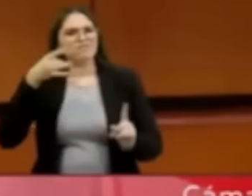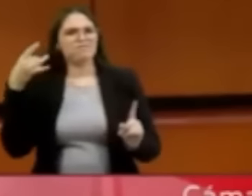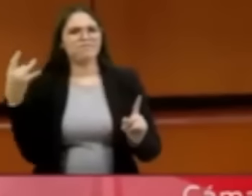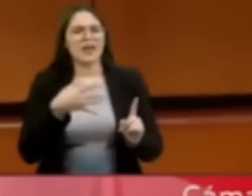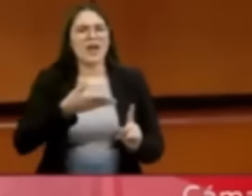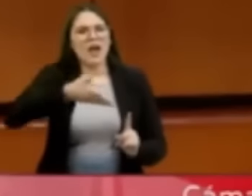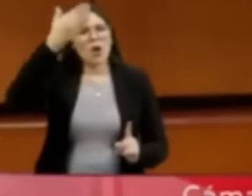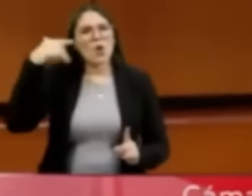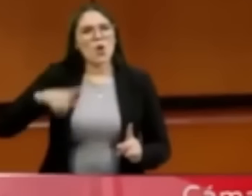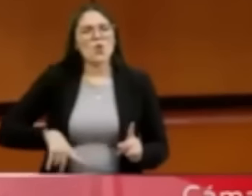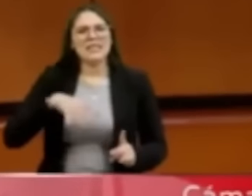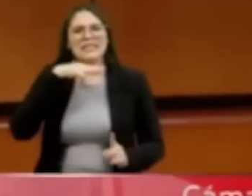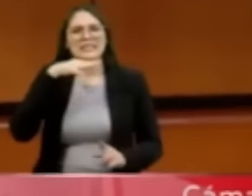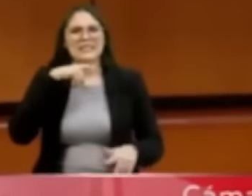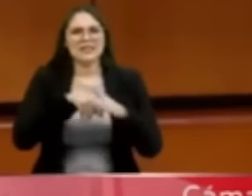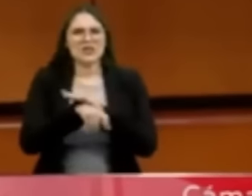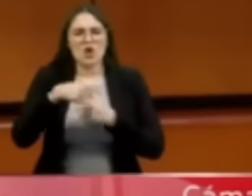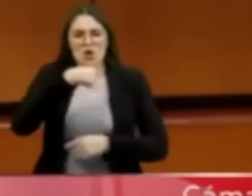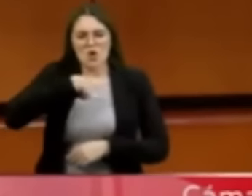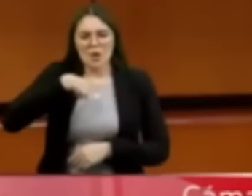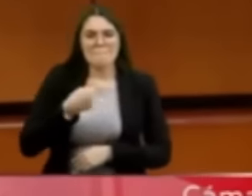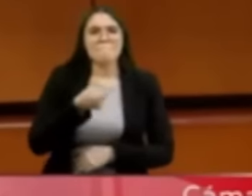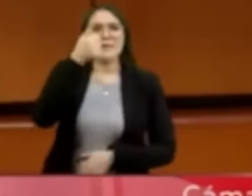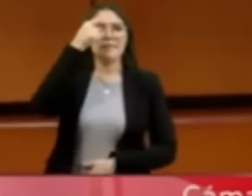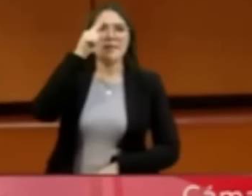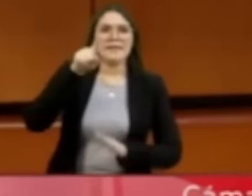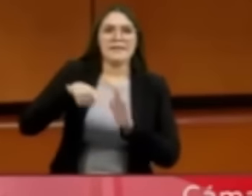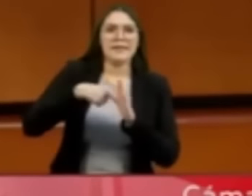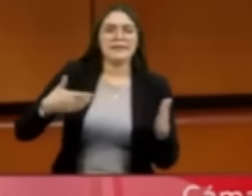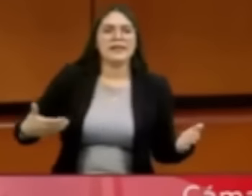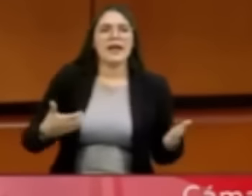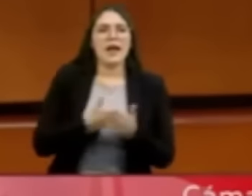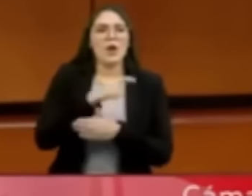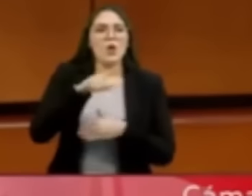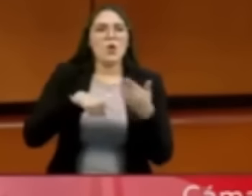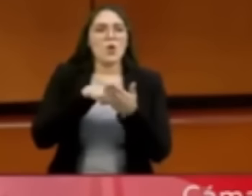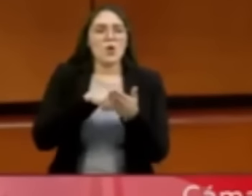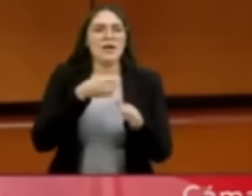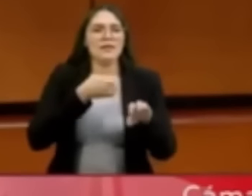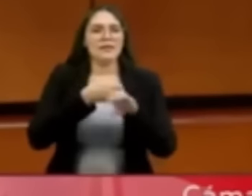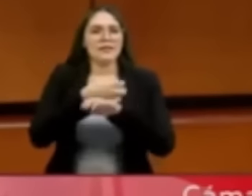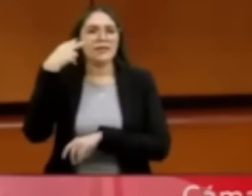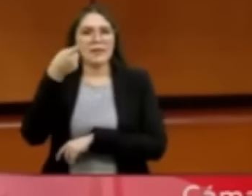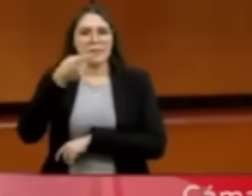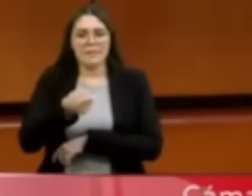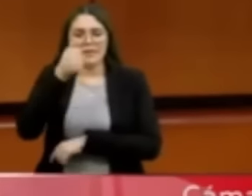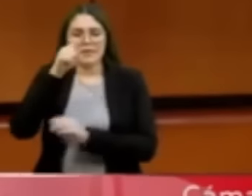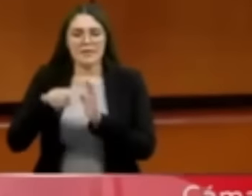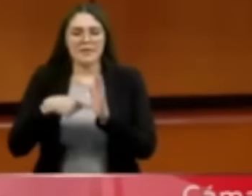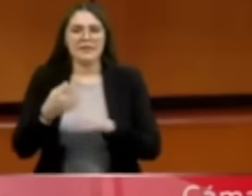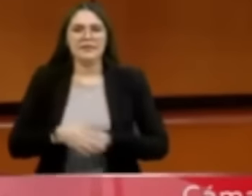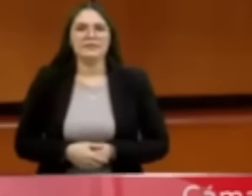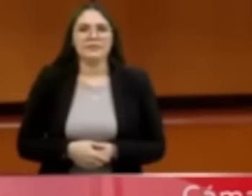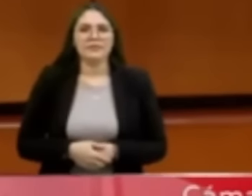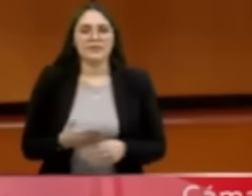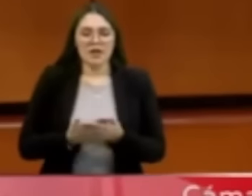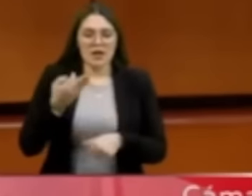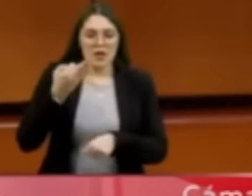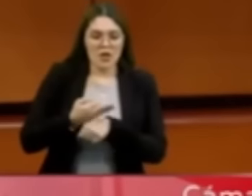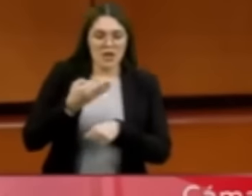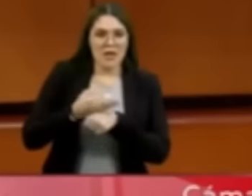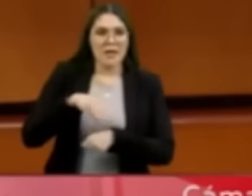de Veracruz. Ganamos, por primera ocasión para el PAN, el gobierno del estado de Veracruz. Miguel hoy tiene un padecimiento